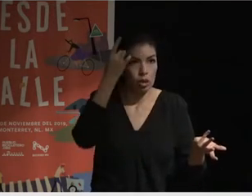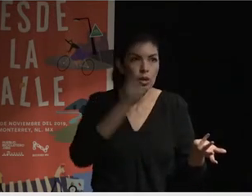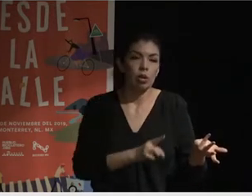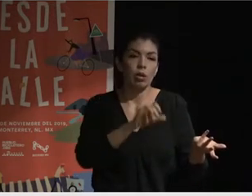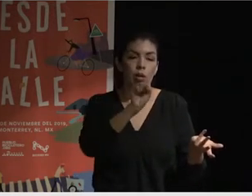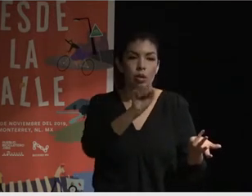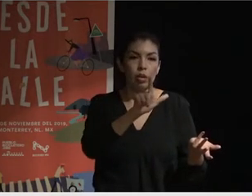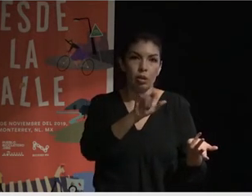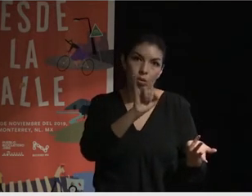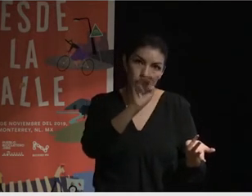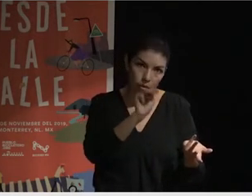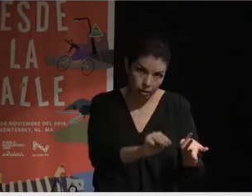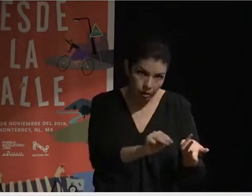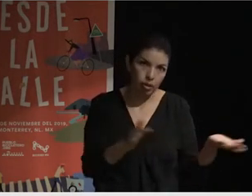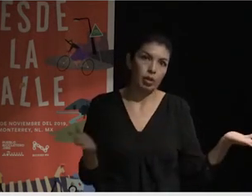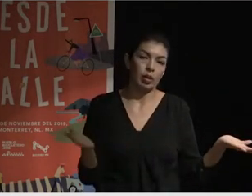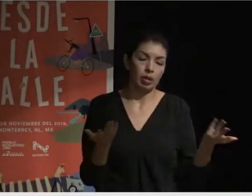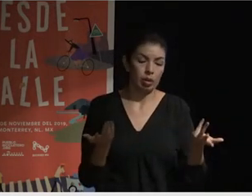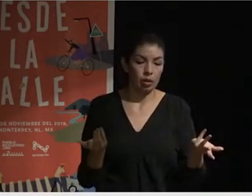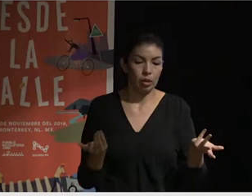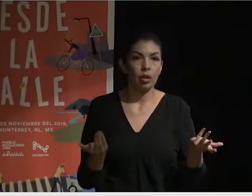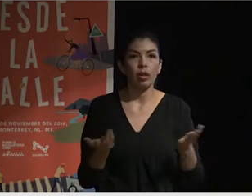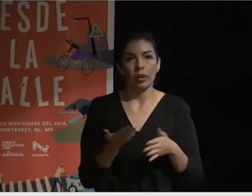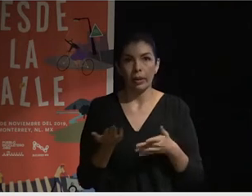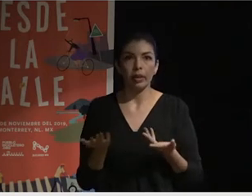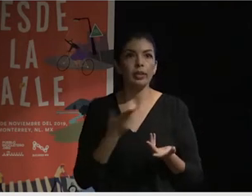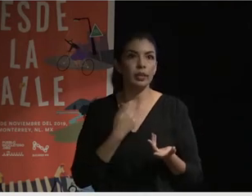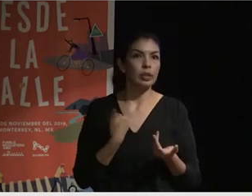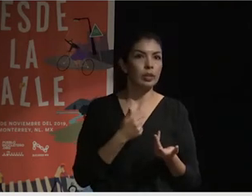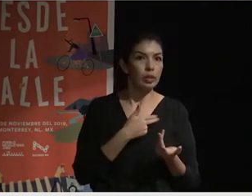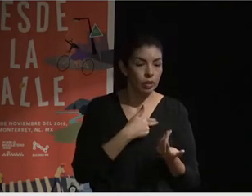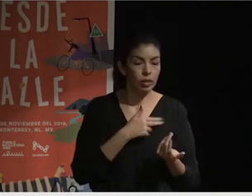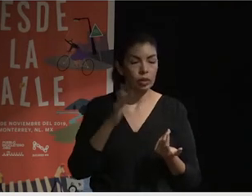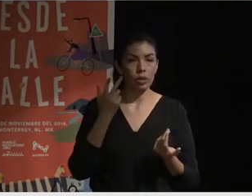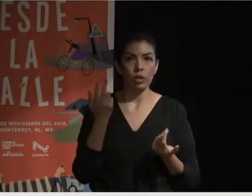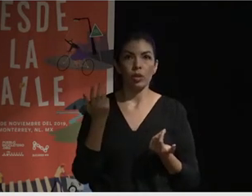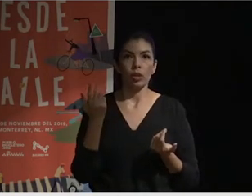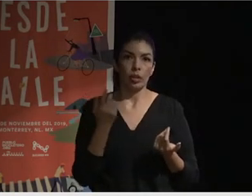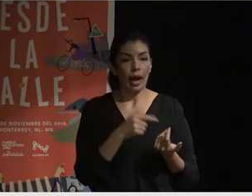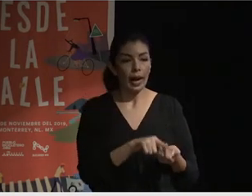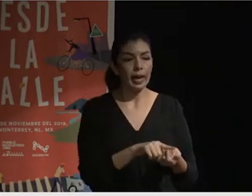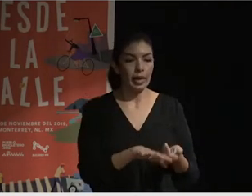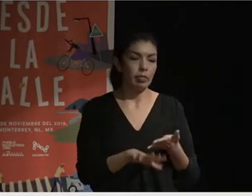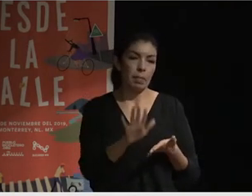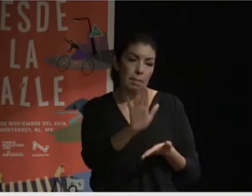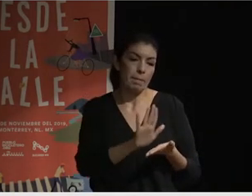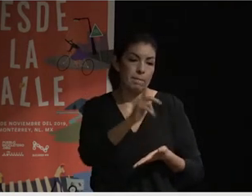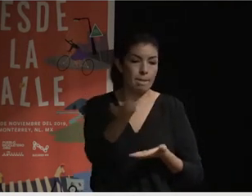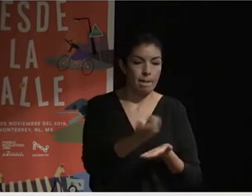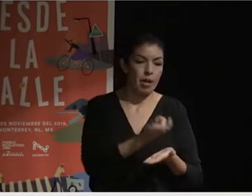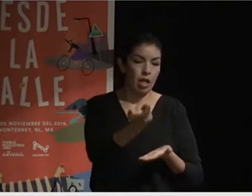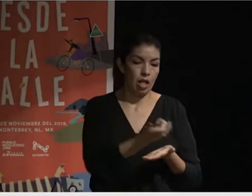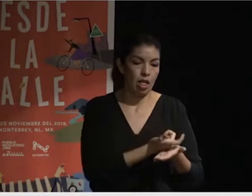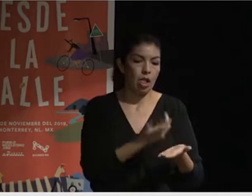plusvalías, es decir, sí, hacemos obras de mejorías, pero tenemos que tener mecanismos para que la misma ciudad recupere, y no con obras de mitigación,